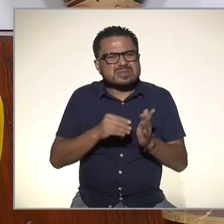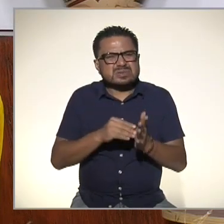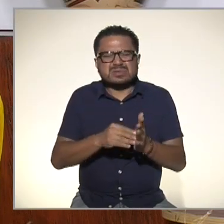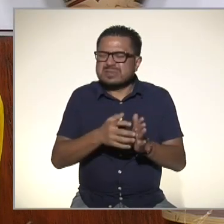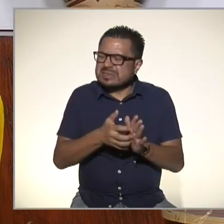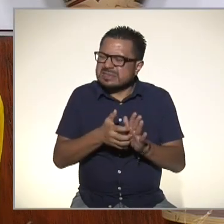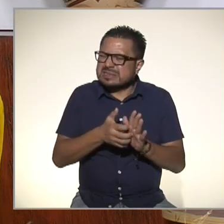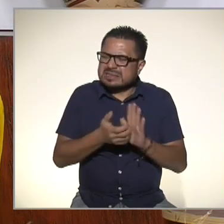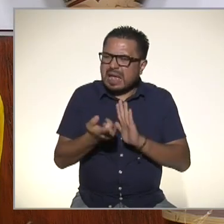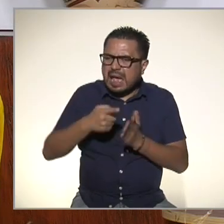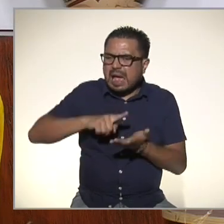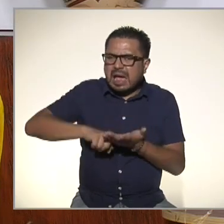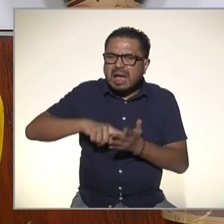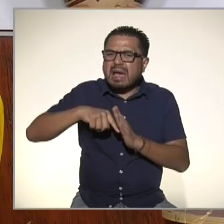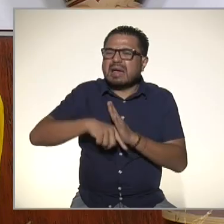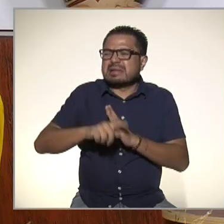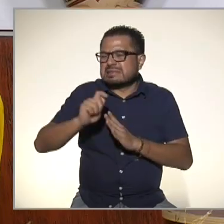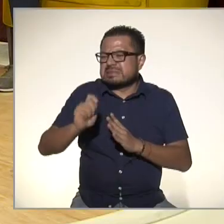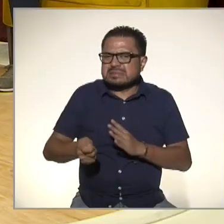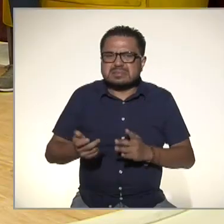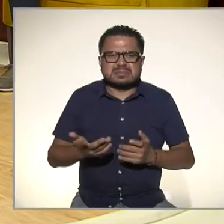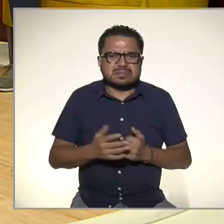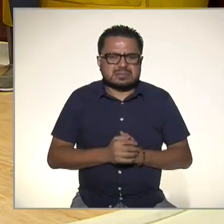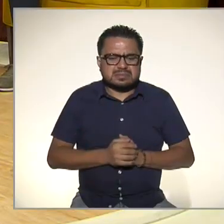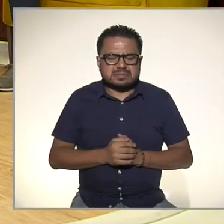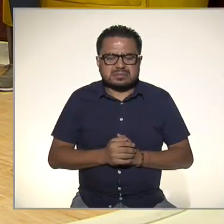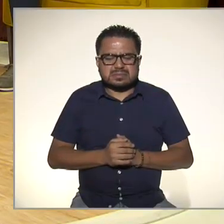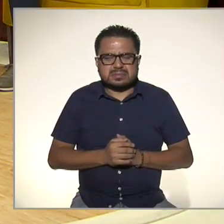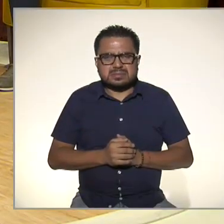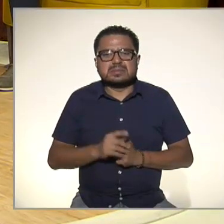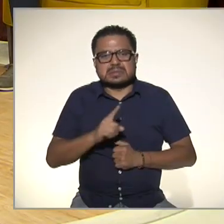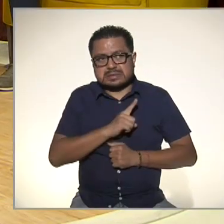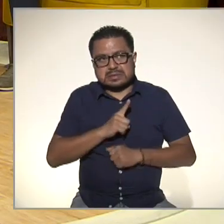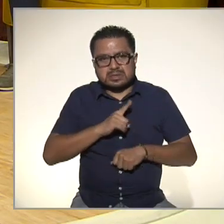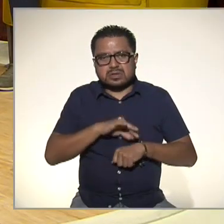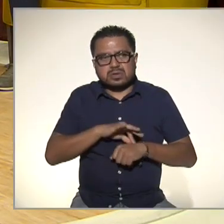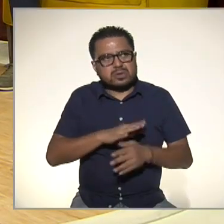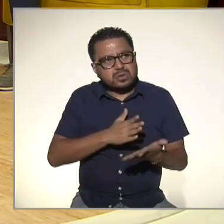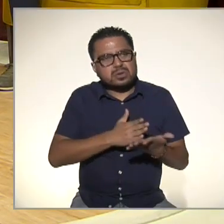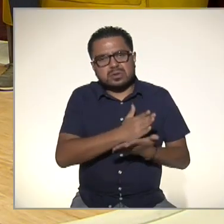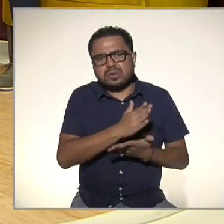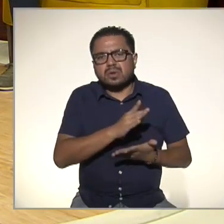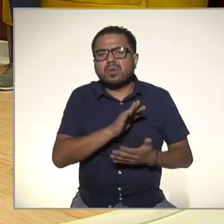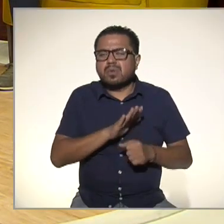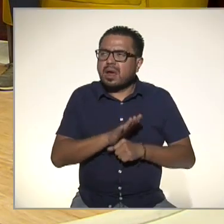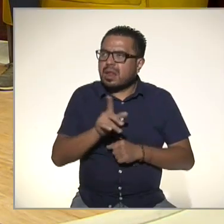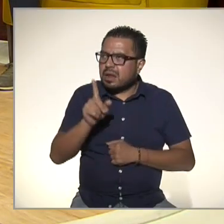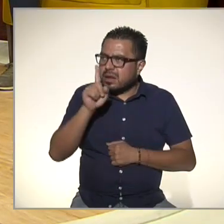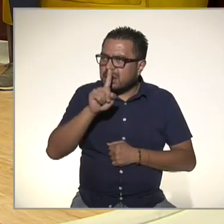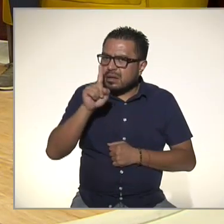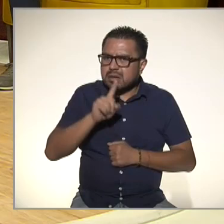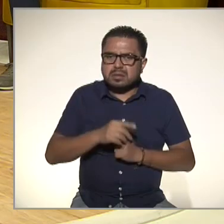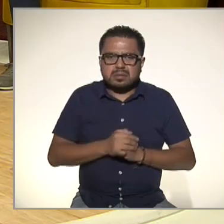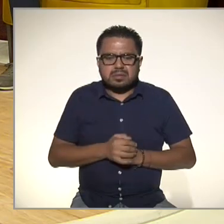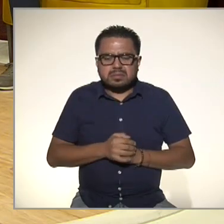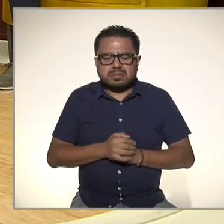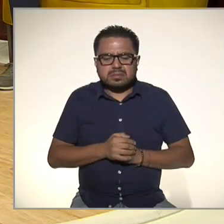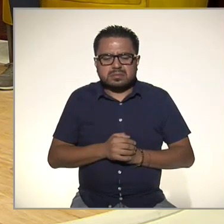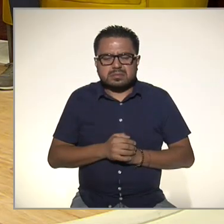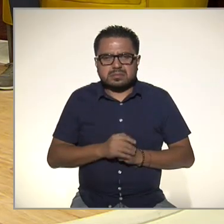por adentro. ¿Qué es? ¿Qué puede ser? Pues hay que ir a consulta con el urólogo. ¿Qué le recomiendan? Sí,